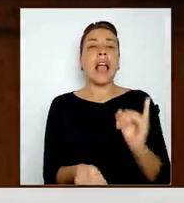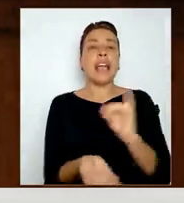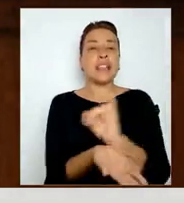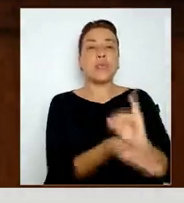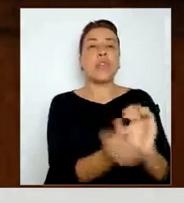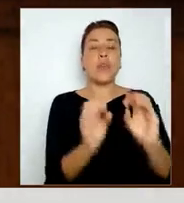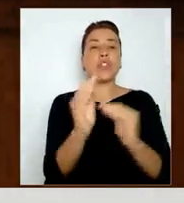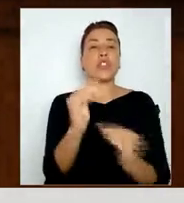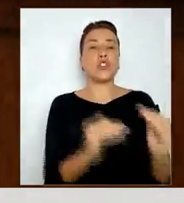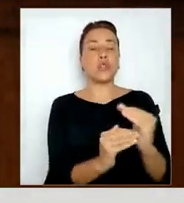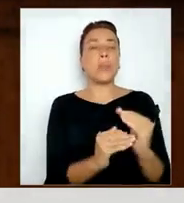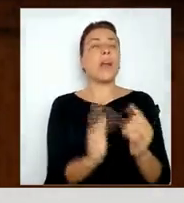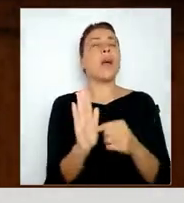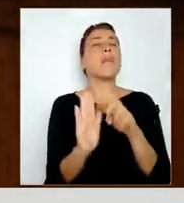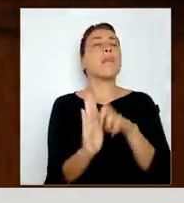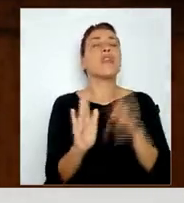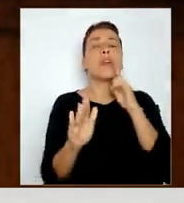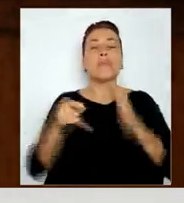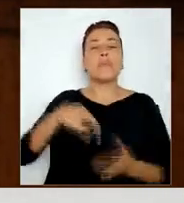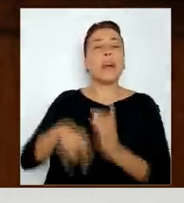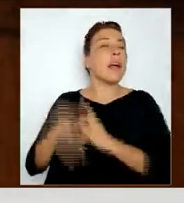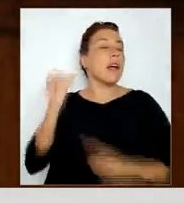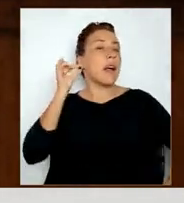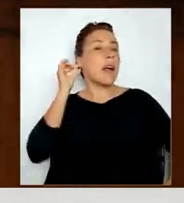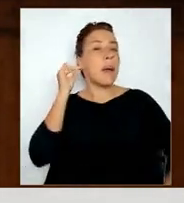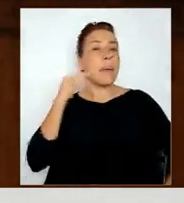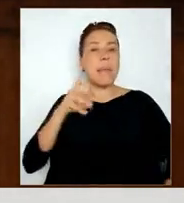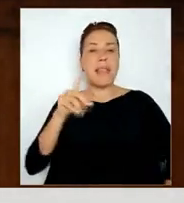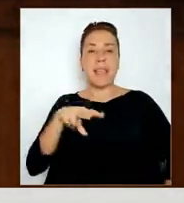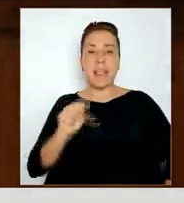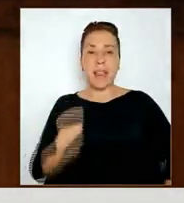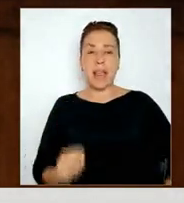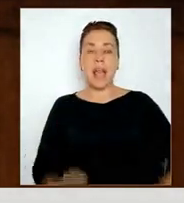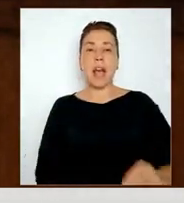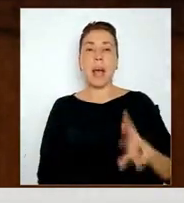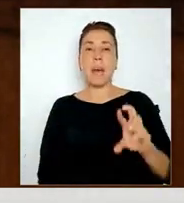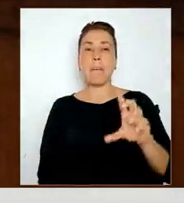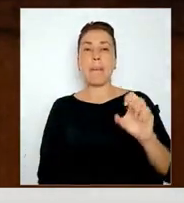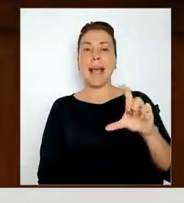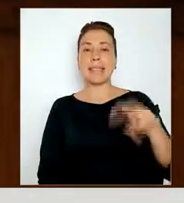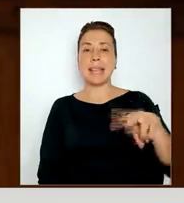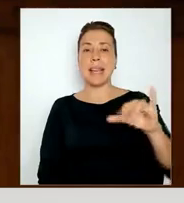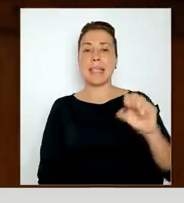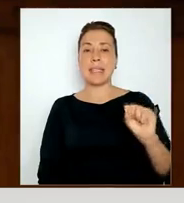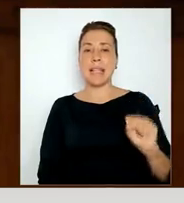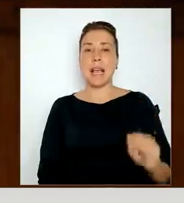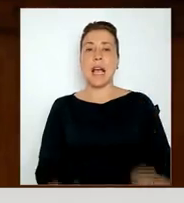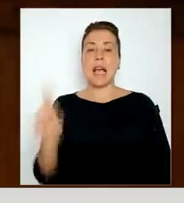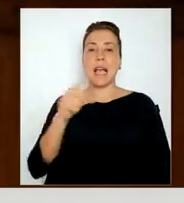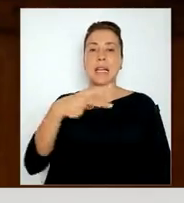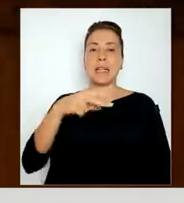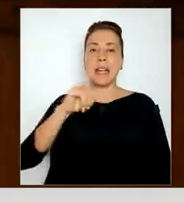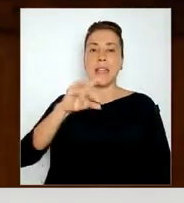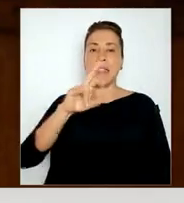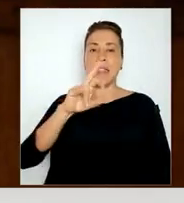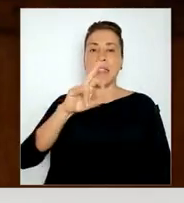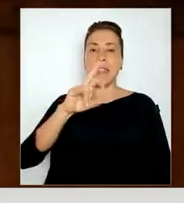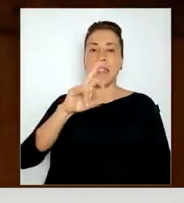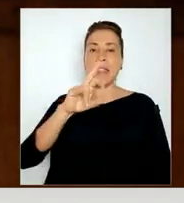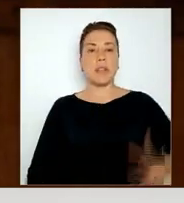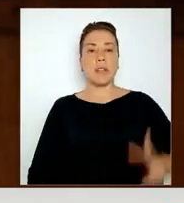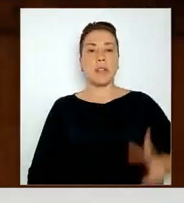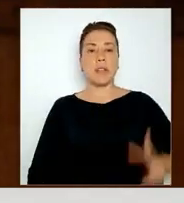su origen en una moción de las diputadas Karen Medina Alejandra Placencia y emil snyder y de los diputados Alejandro bernales